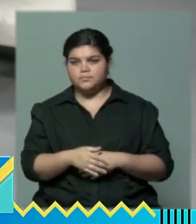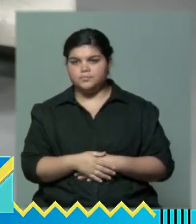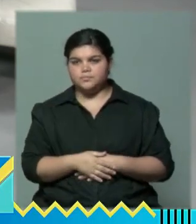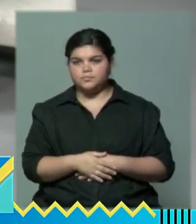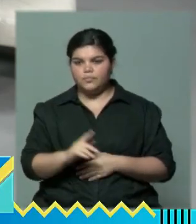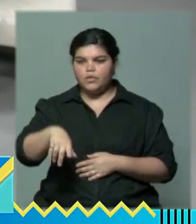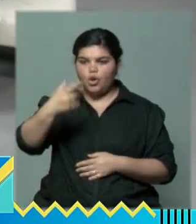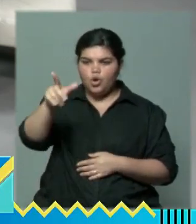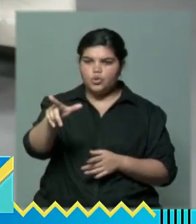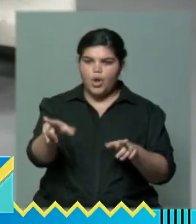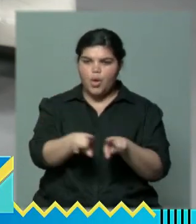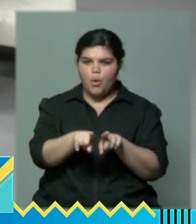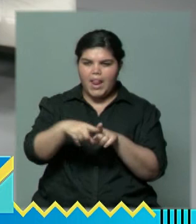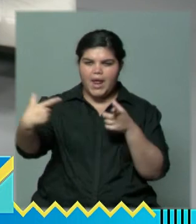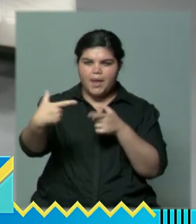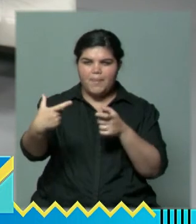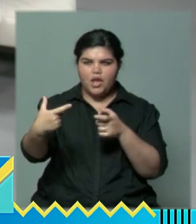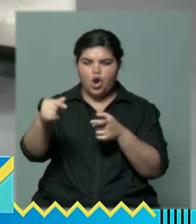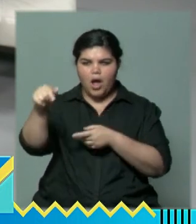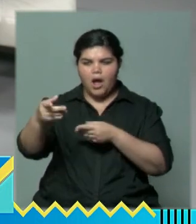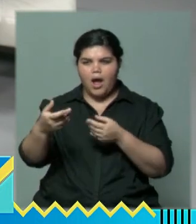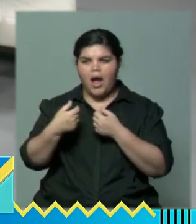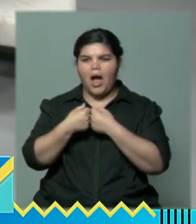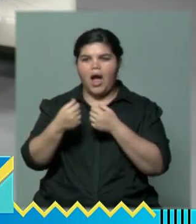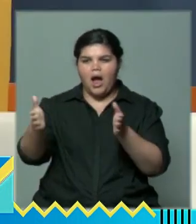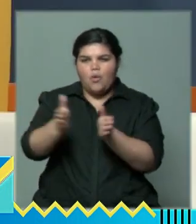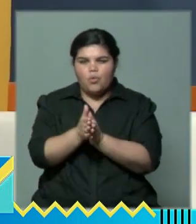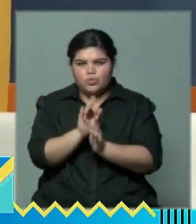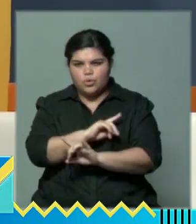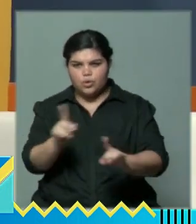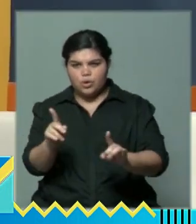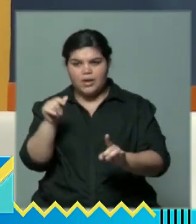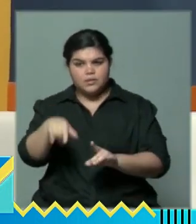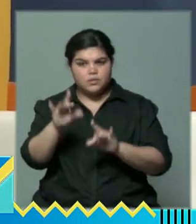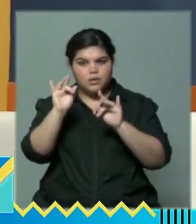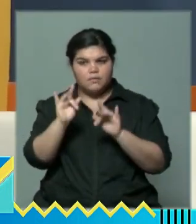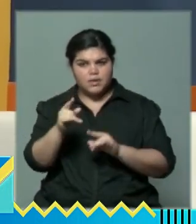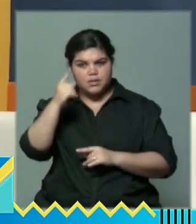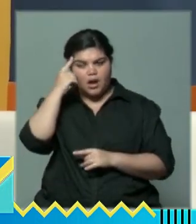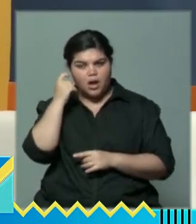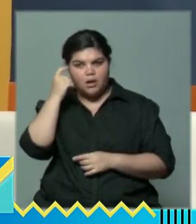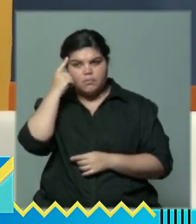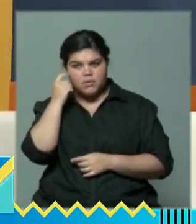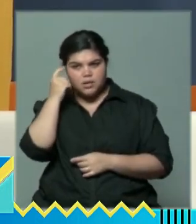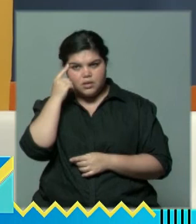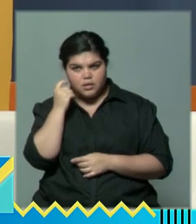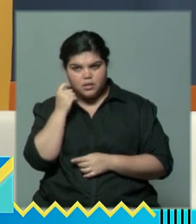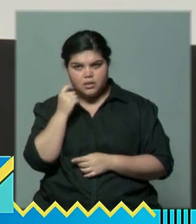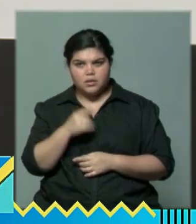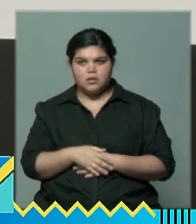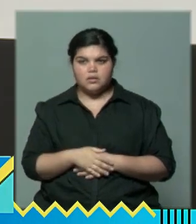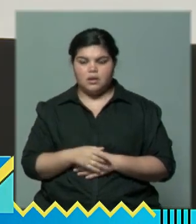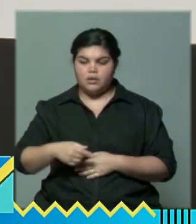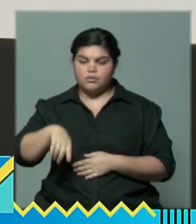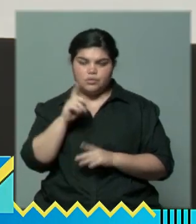enemigo y no un adversario, digamos. Y eso creo que nos está costando todavía aprenderlo a los argentinos, digamos, y muchas veces nos cuesta a nosotros